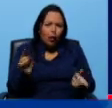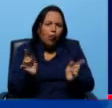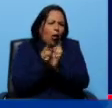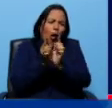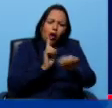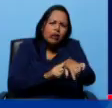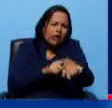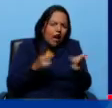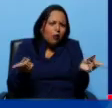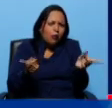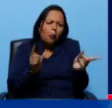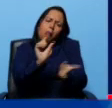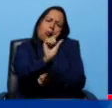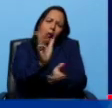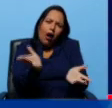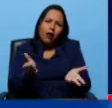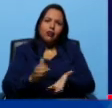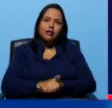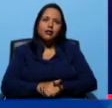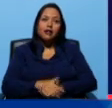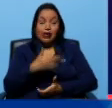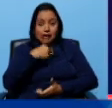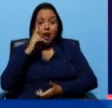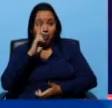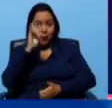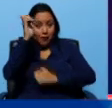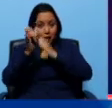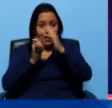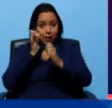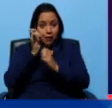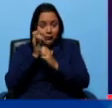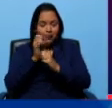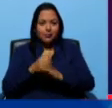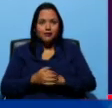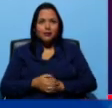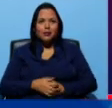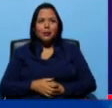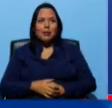aunque sea. ¿Ah? ¿Quieren ver el video?